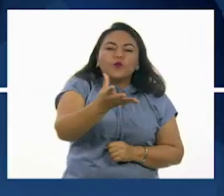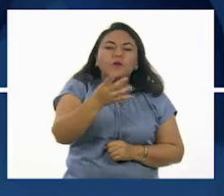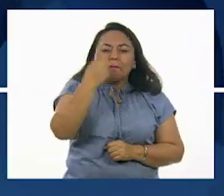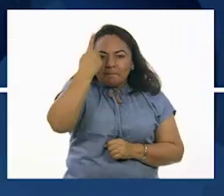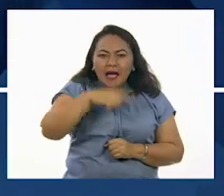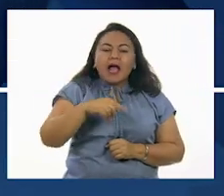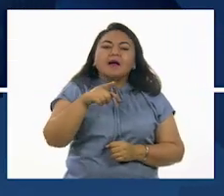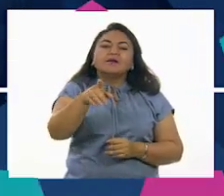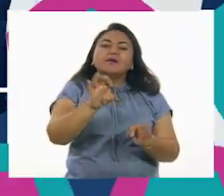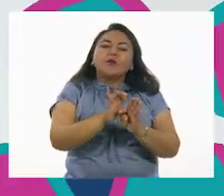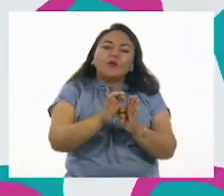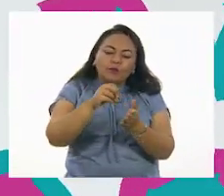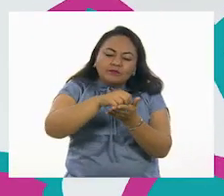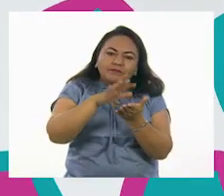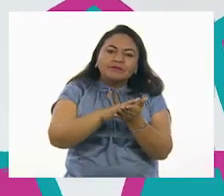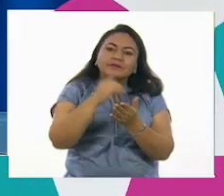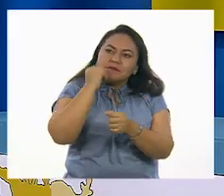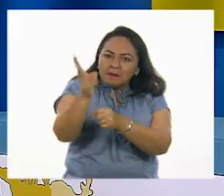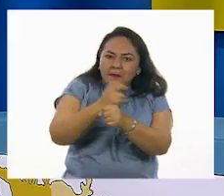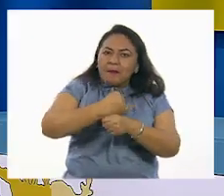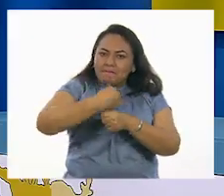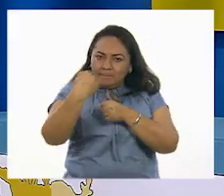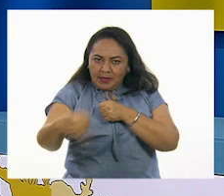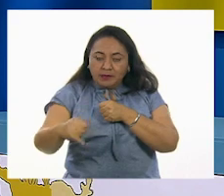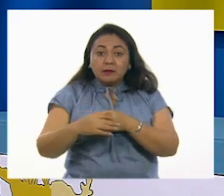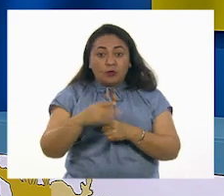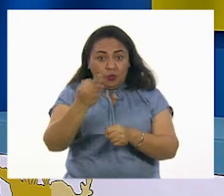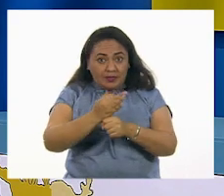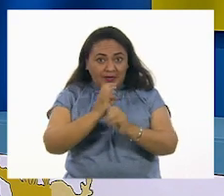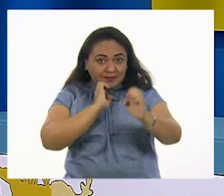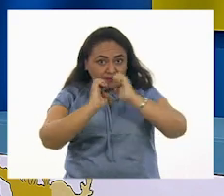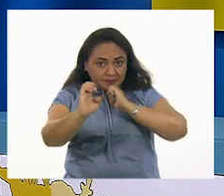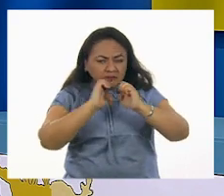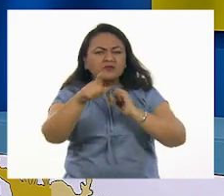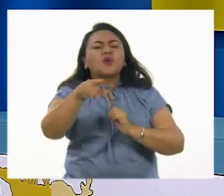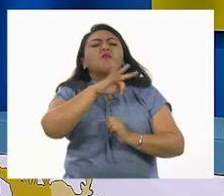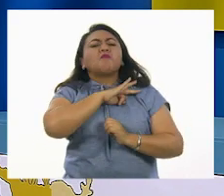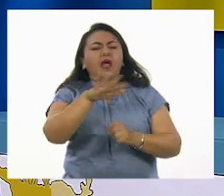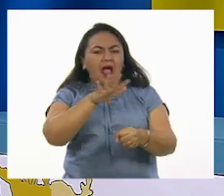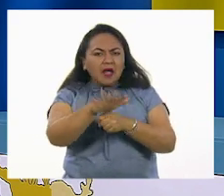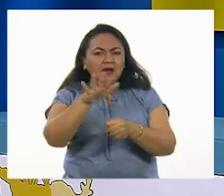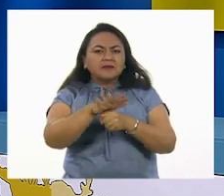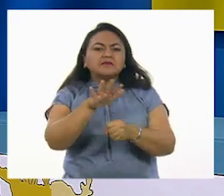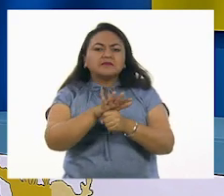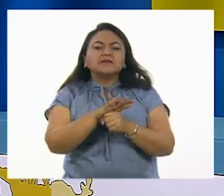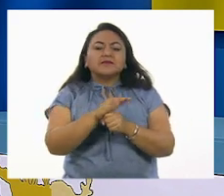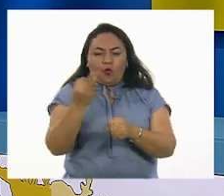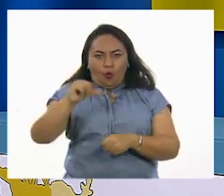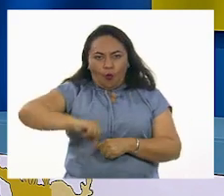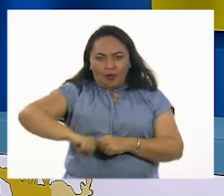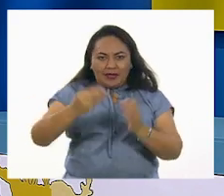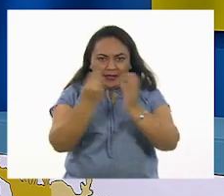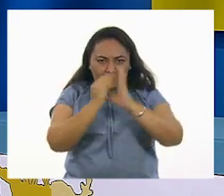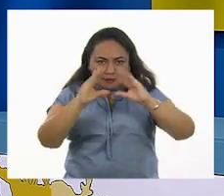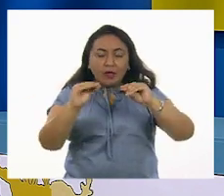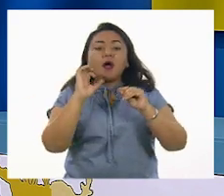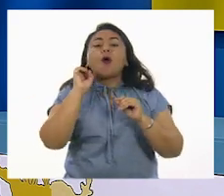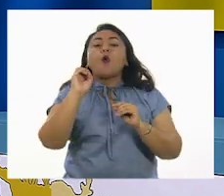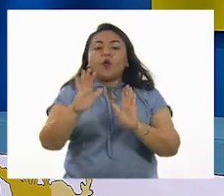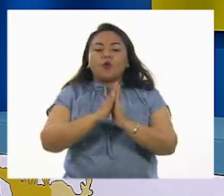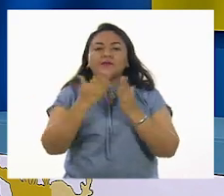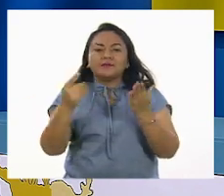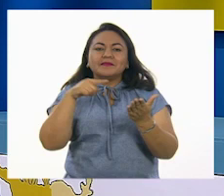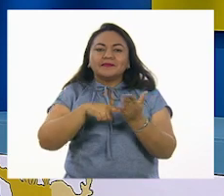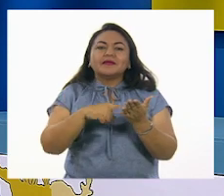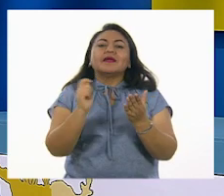imitar tus hazañas? Para desarrollar la entrevista, puedes apoyarte de lo visto en esta sesión y en la clase de Grecia